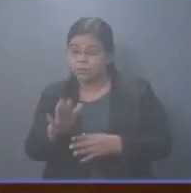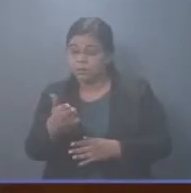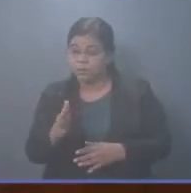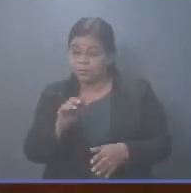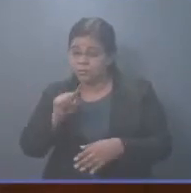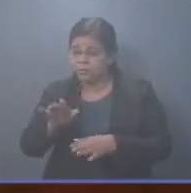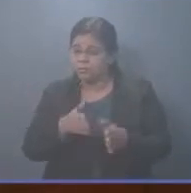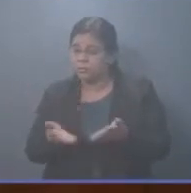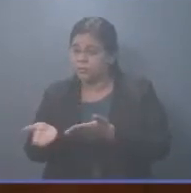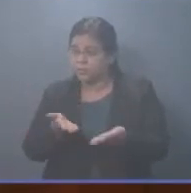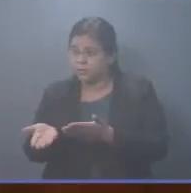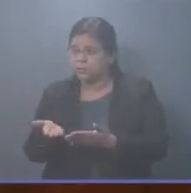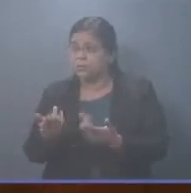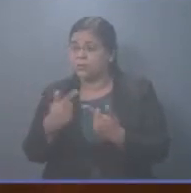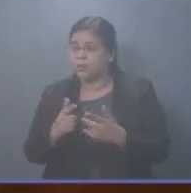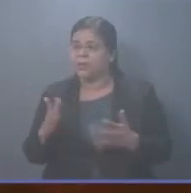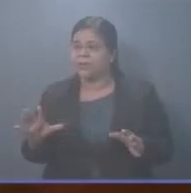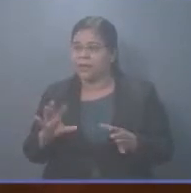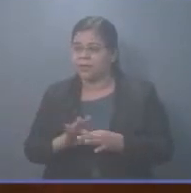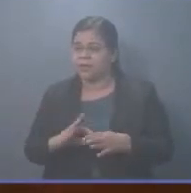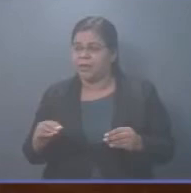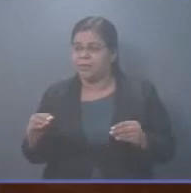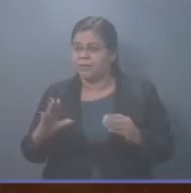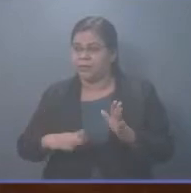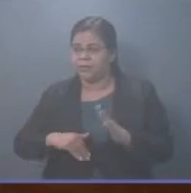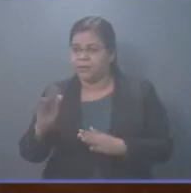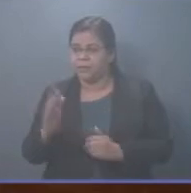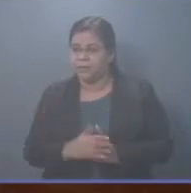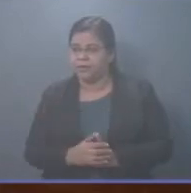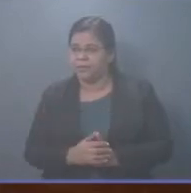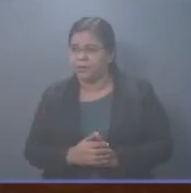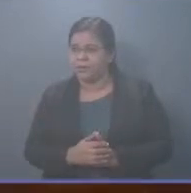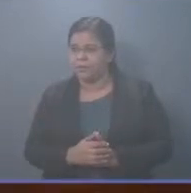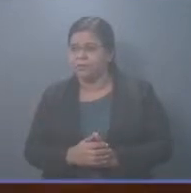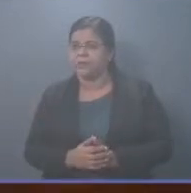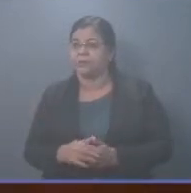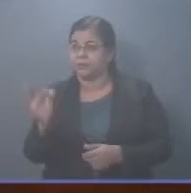servicio. Los que estén de acuerdo con esta redacción, favor de emitir su voto.